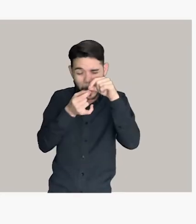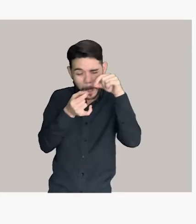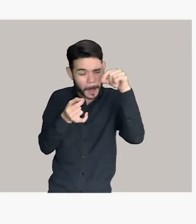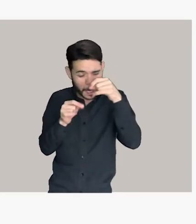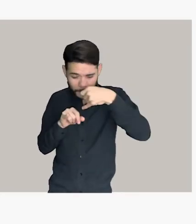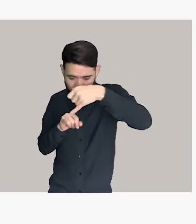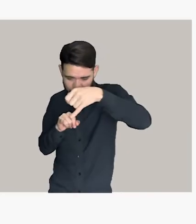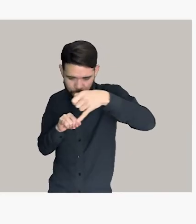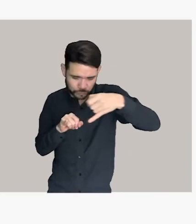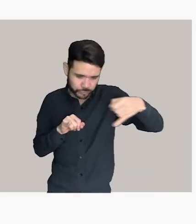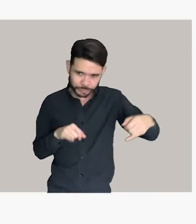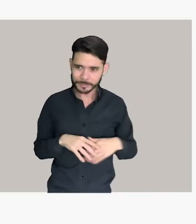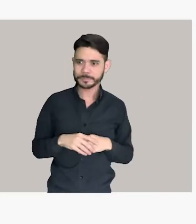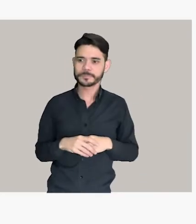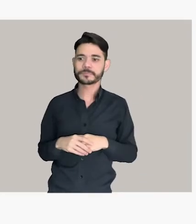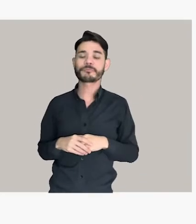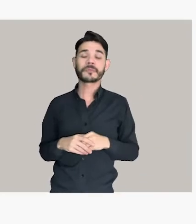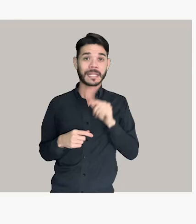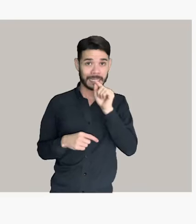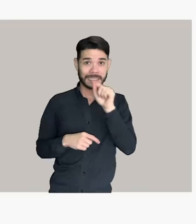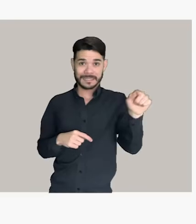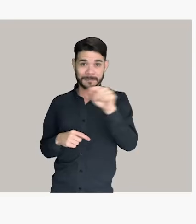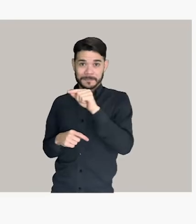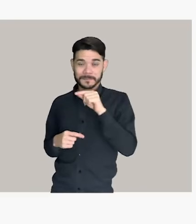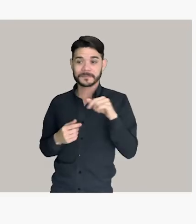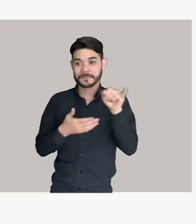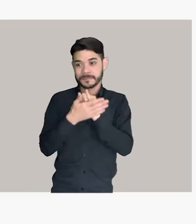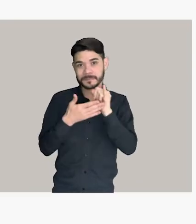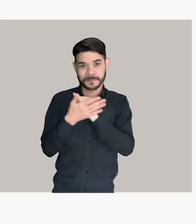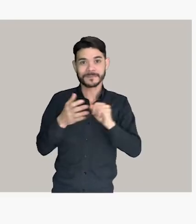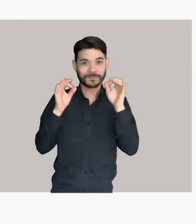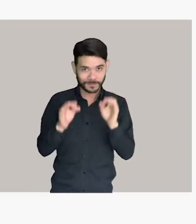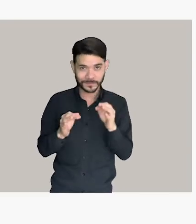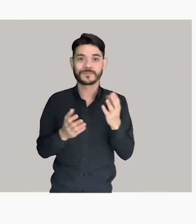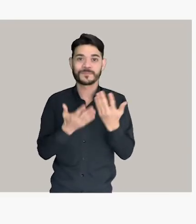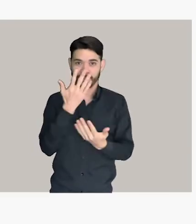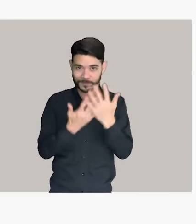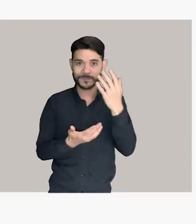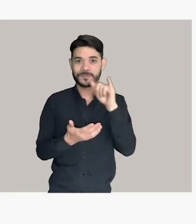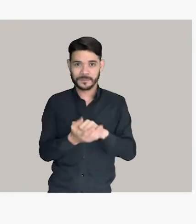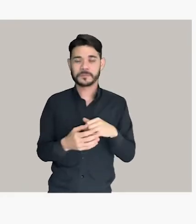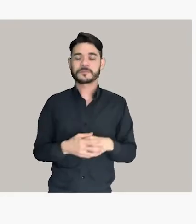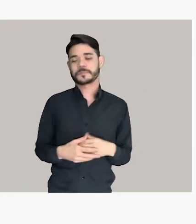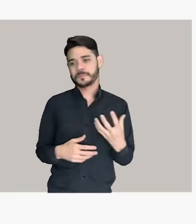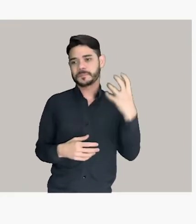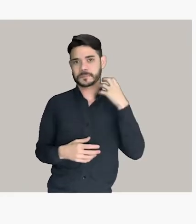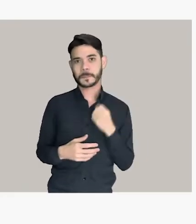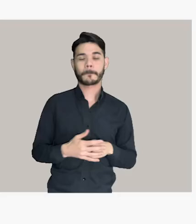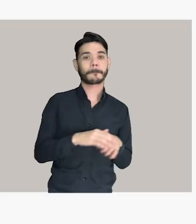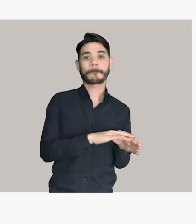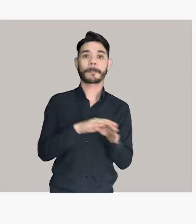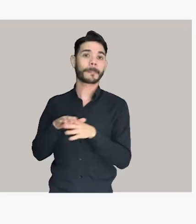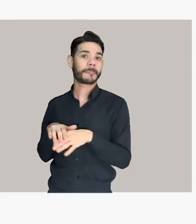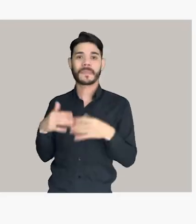muy, muy, muy fina. Entonces todas estas ilustraciones fueron hechas así.